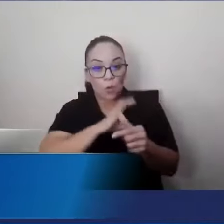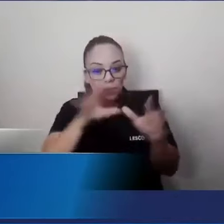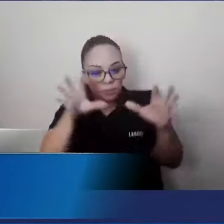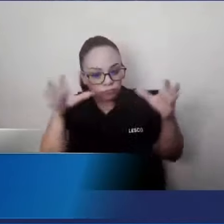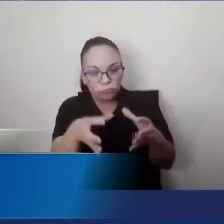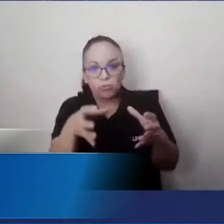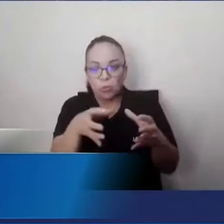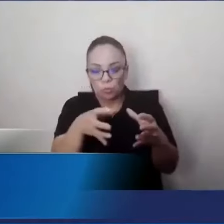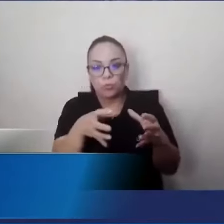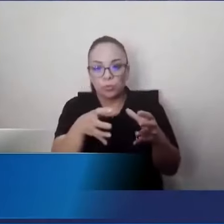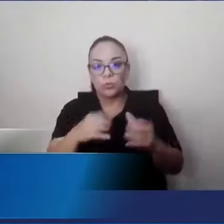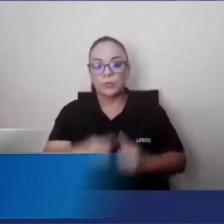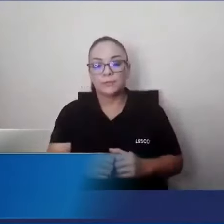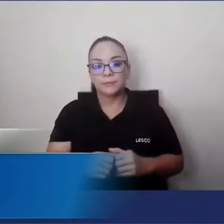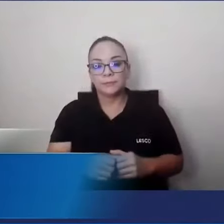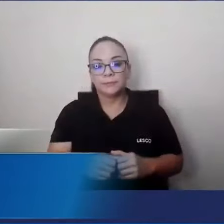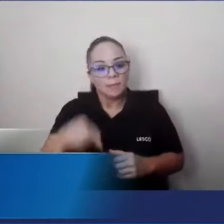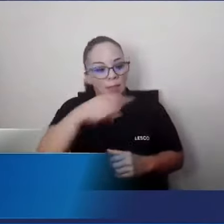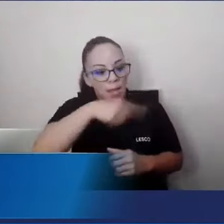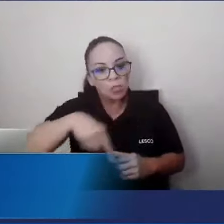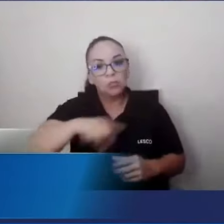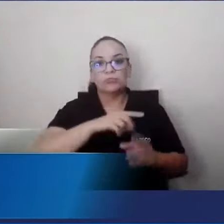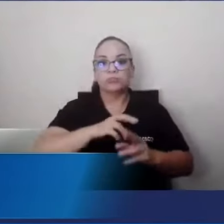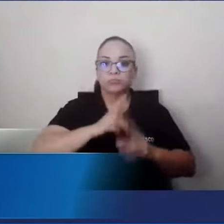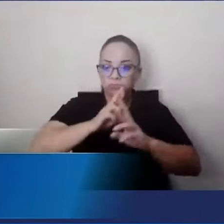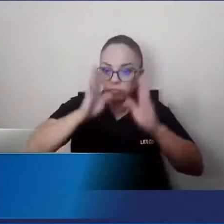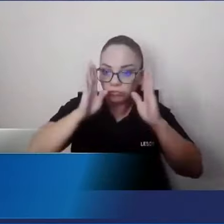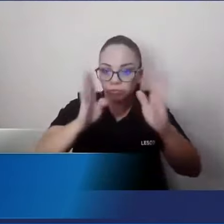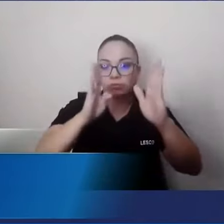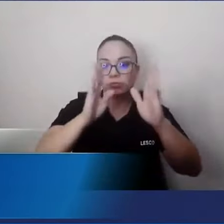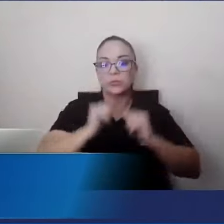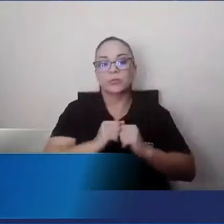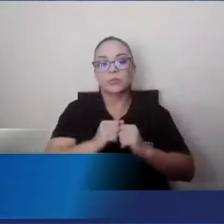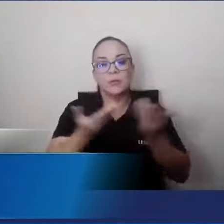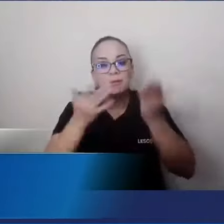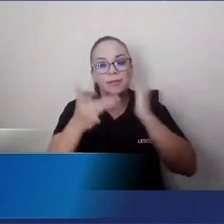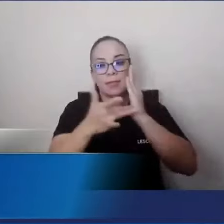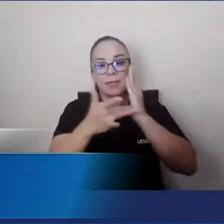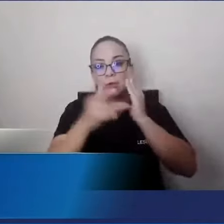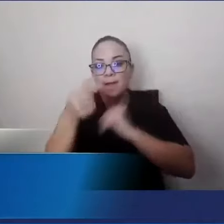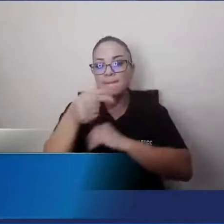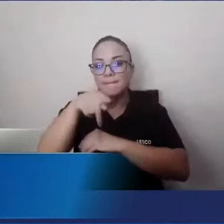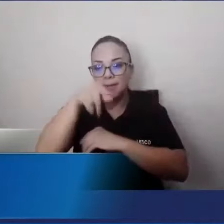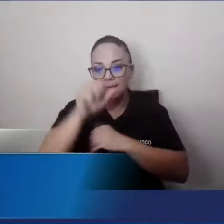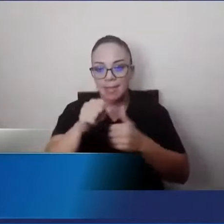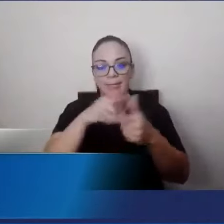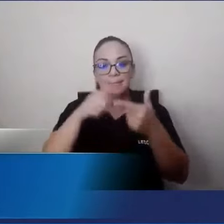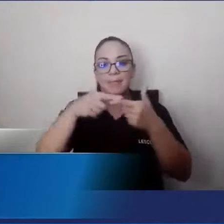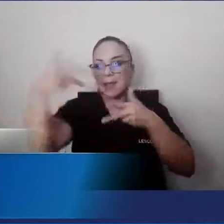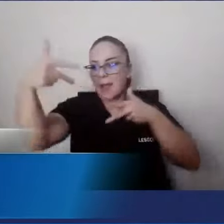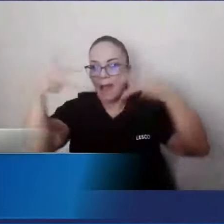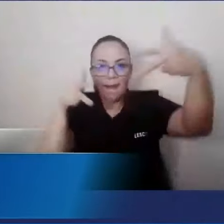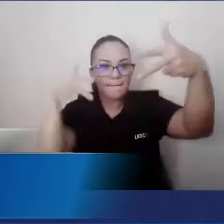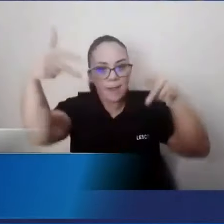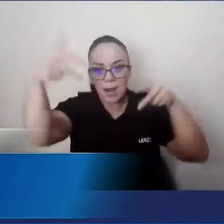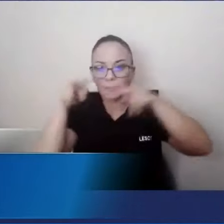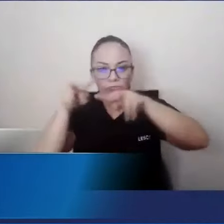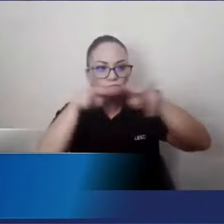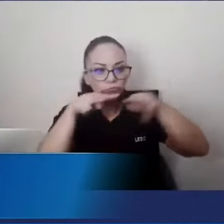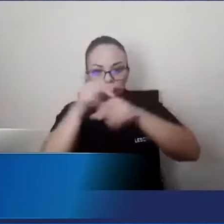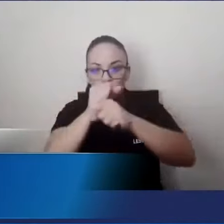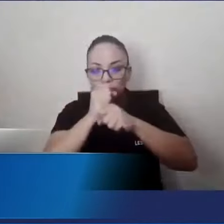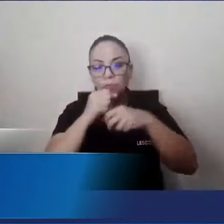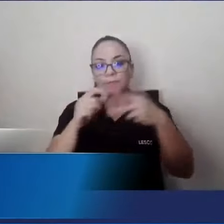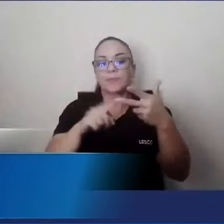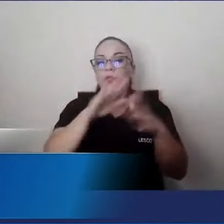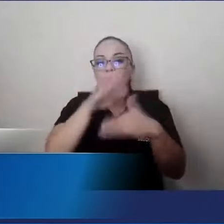den respuesta con tecnología de GPS, cámaras de seguridad y la información